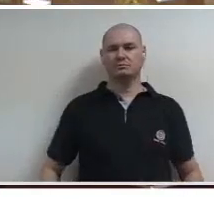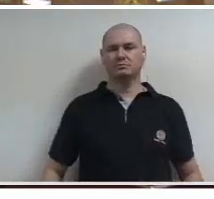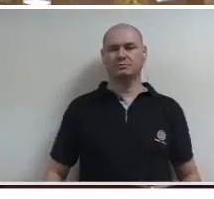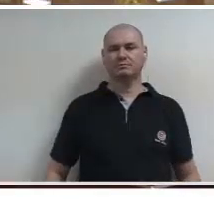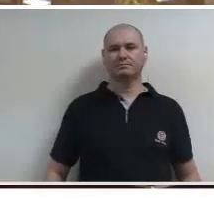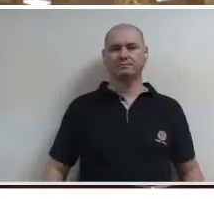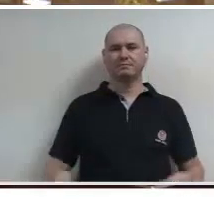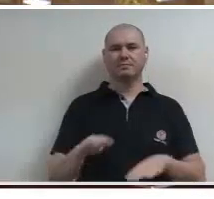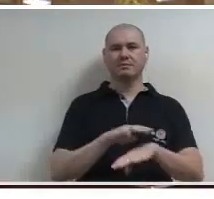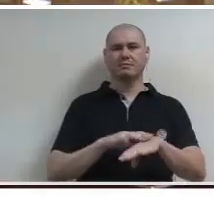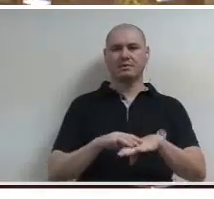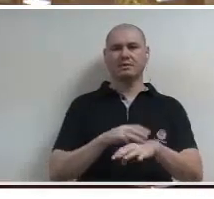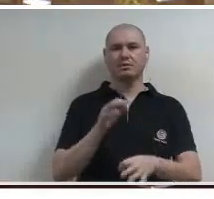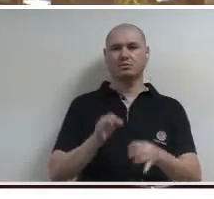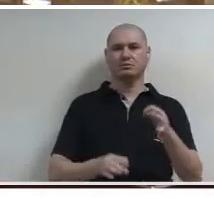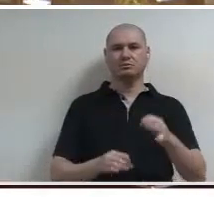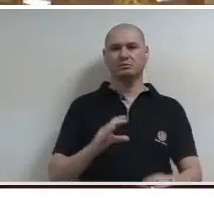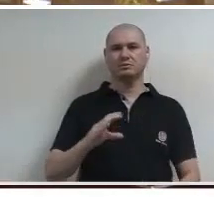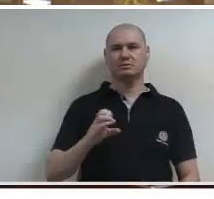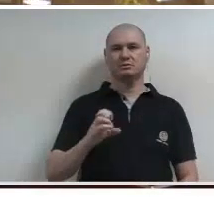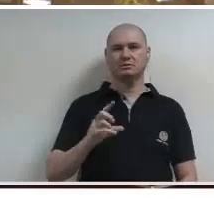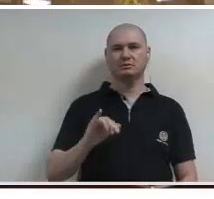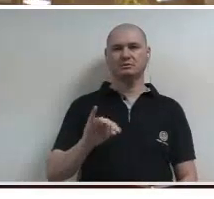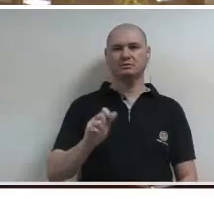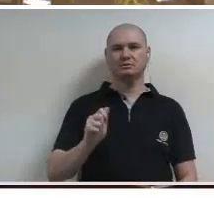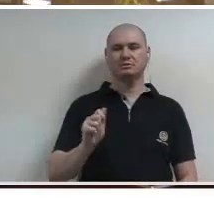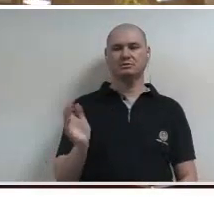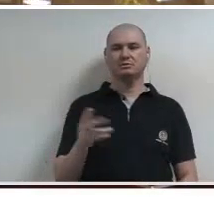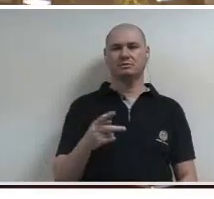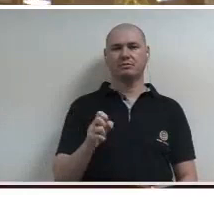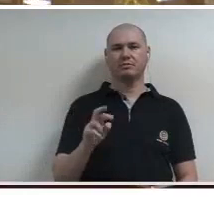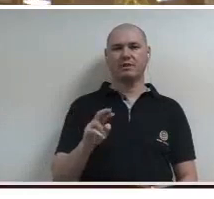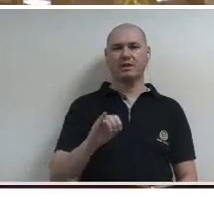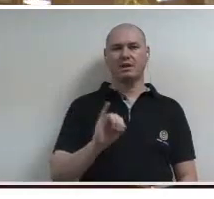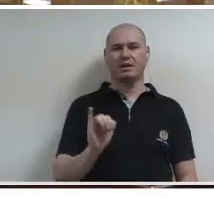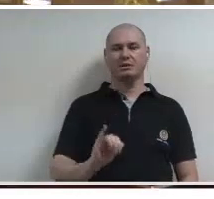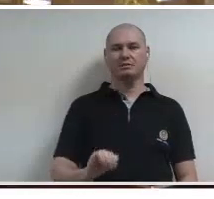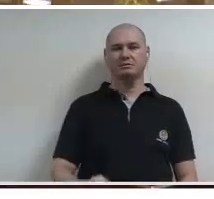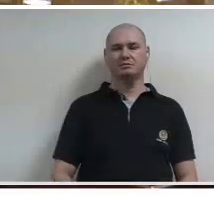La nota de la ministra Cecilia Pérez. Por la ministra de Justicia Cecilia Pérez, Abigur Callan DB,